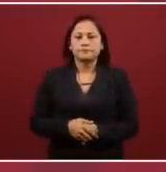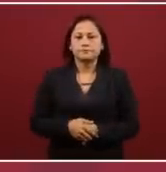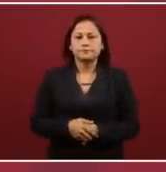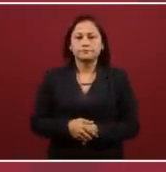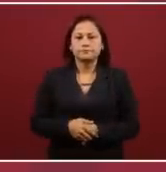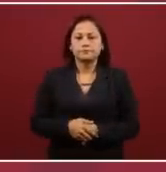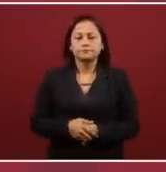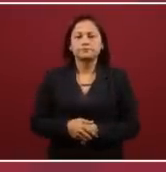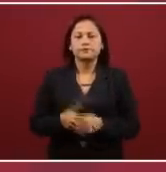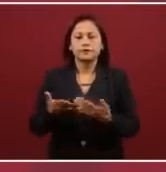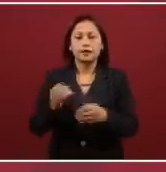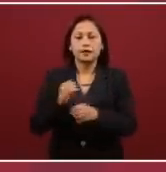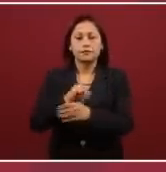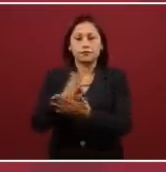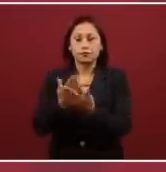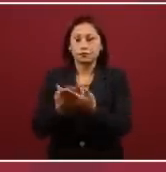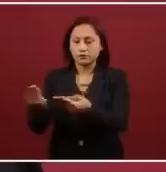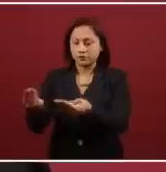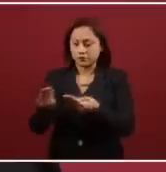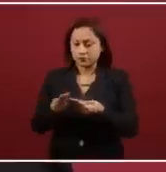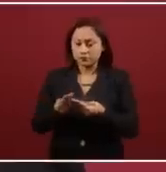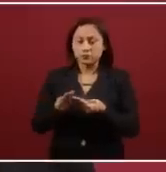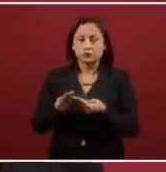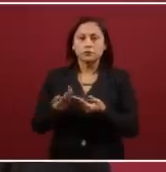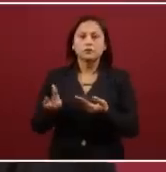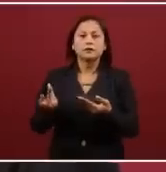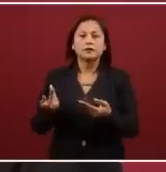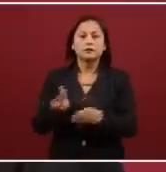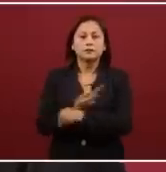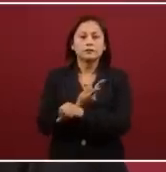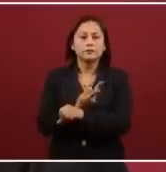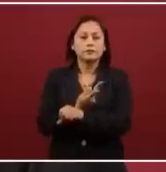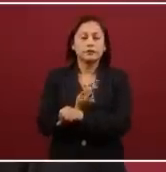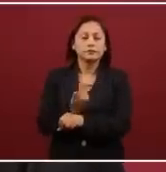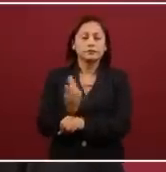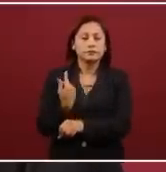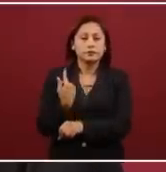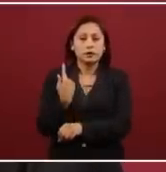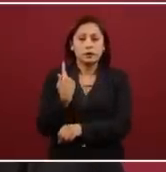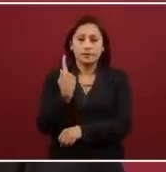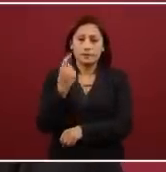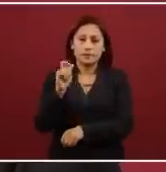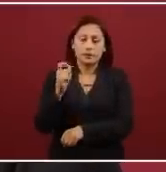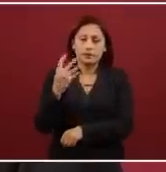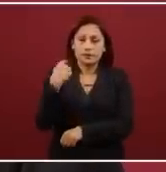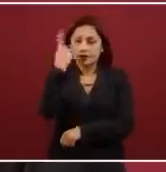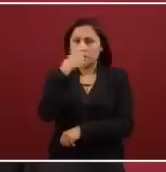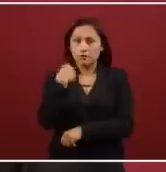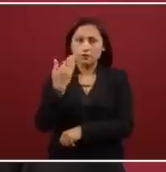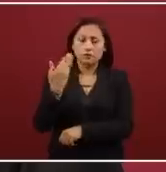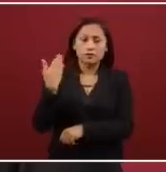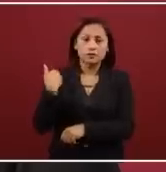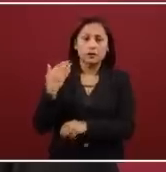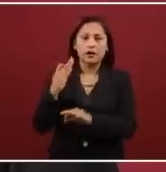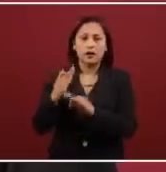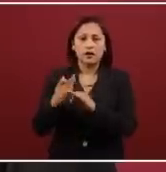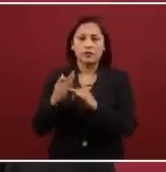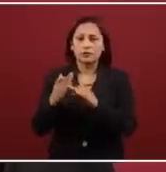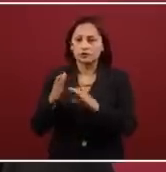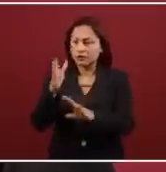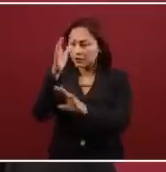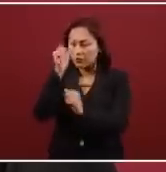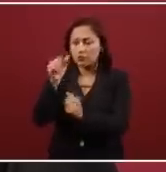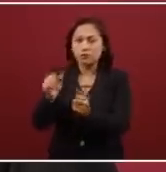El reporte de lo sucedido en las últimas 24 horas y tomar decisiones con el Gabinete de